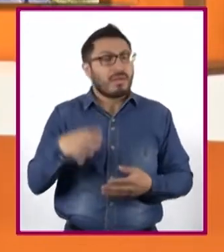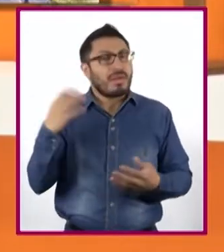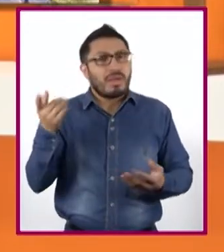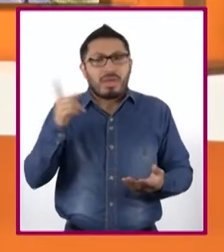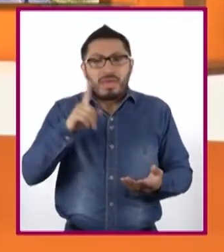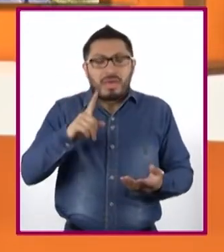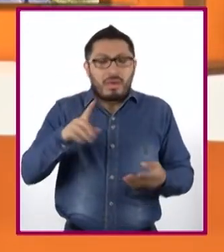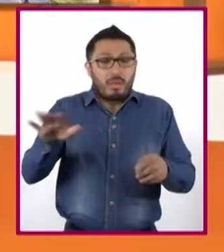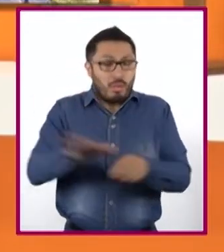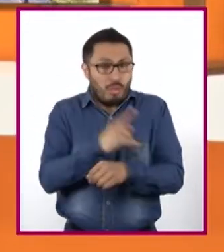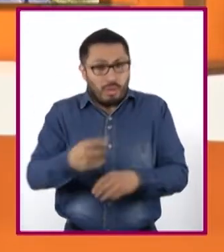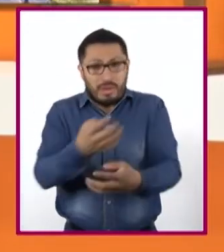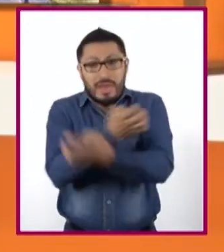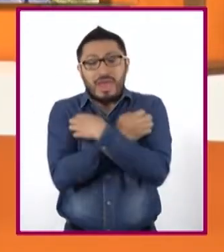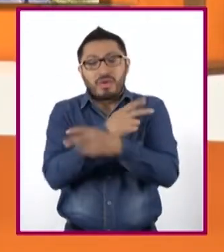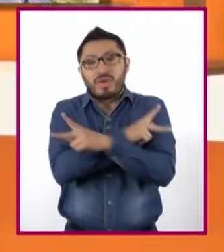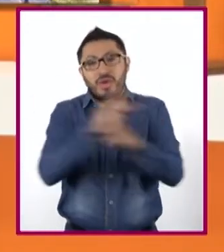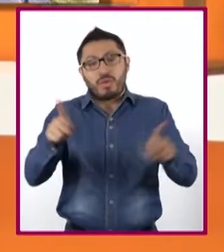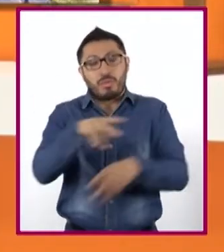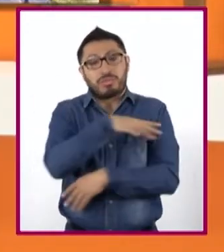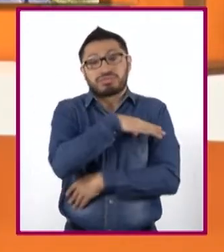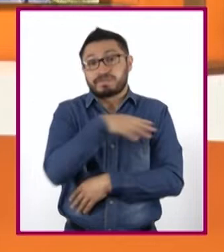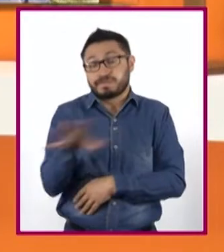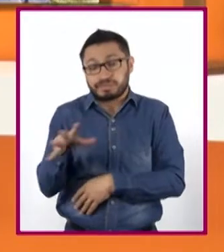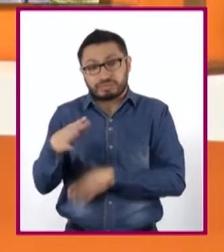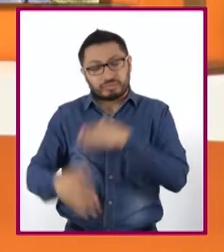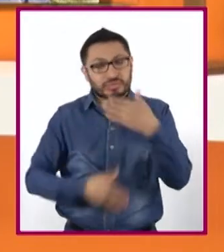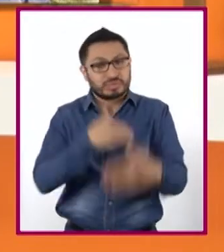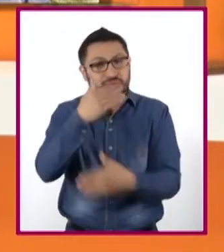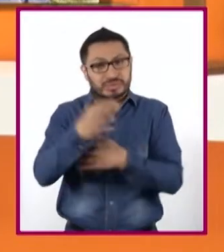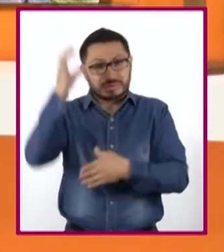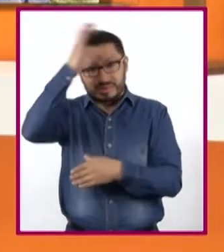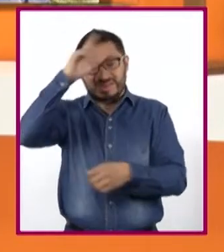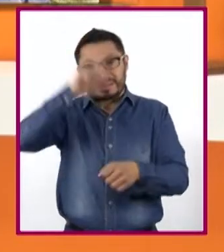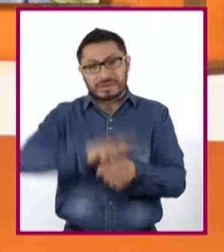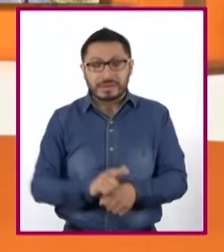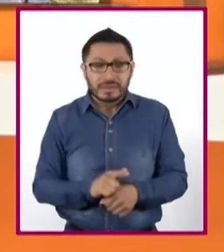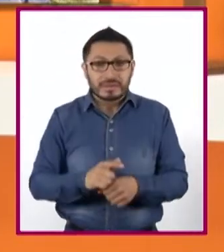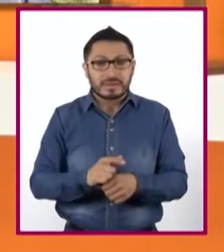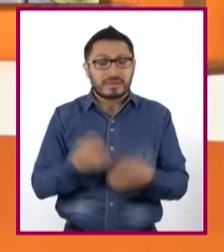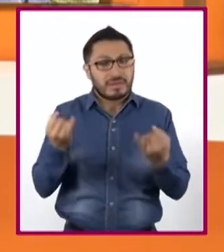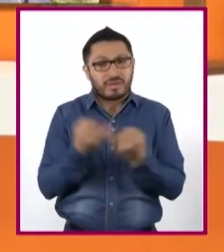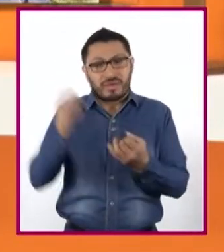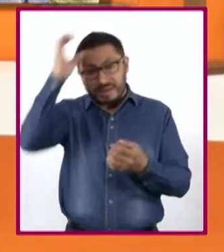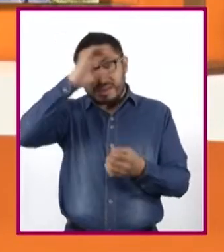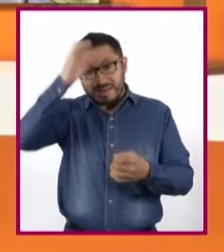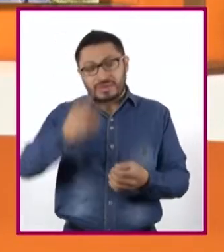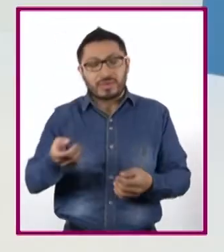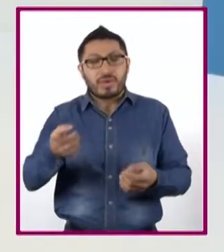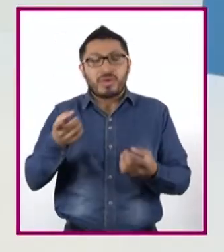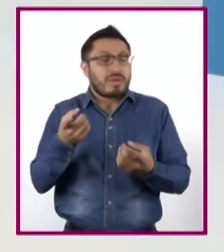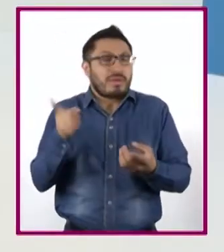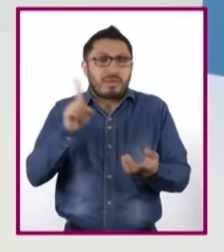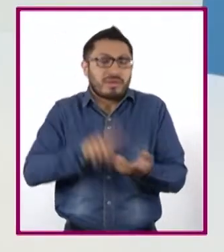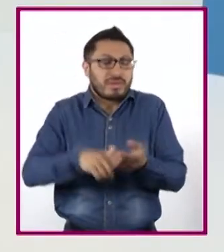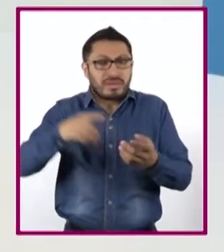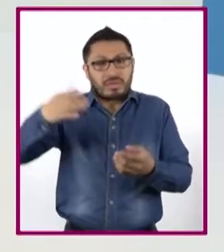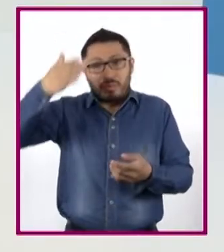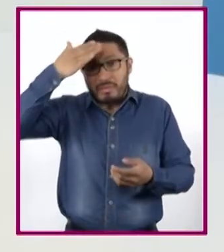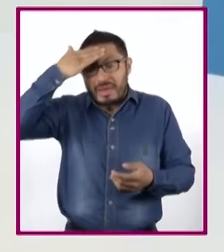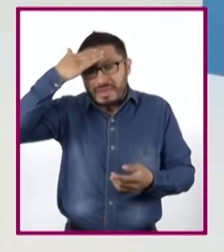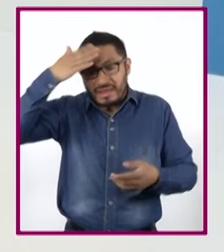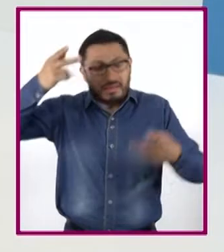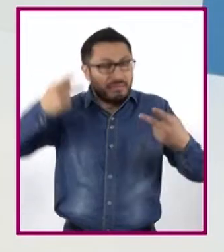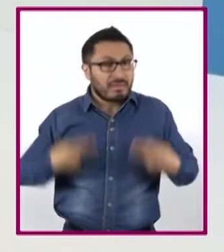de la educación pública, así como avances científicos sobre el desarrollo biológico y mental de las personas. También